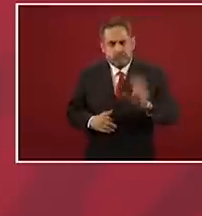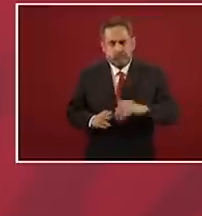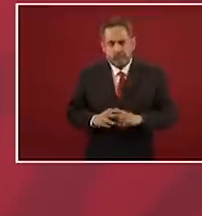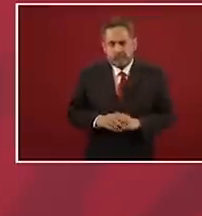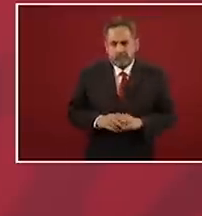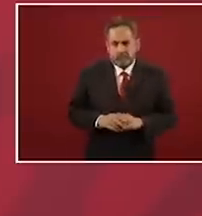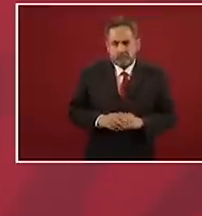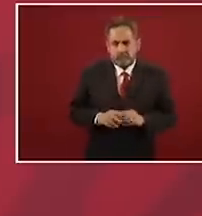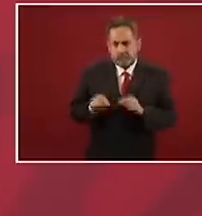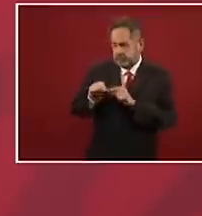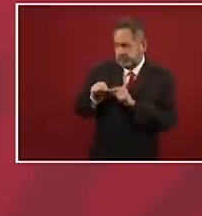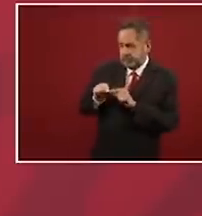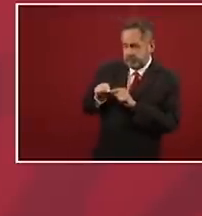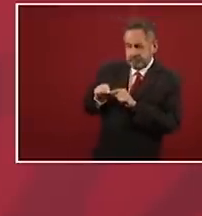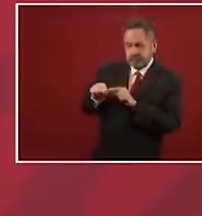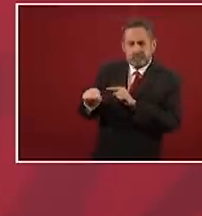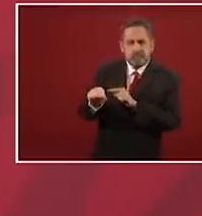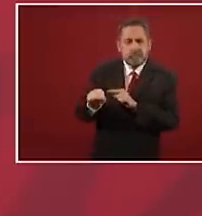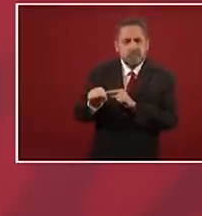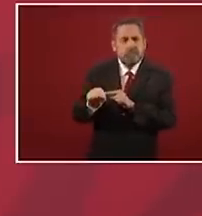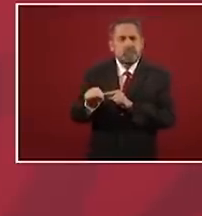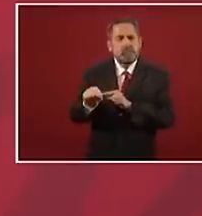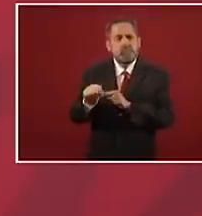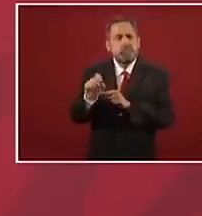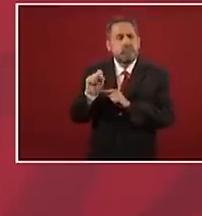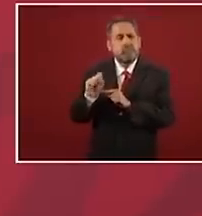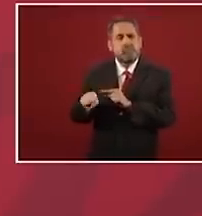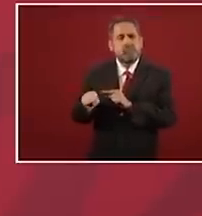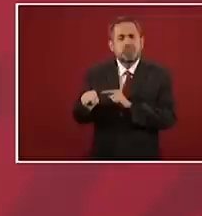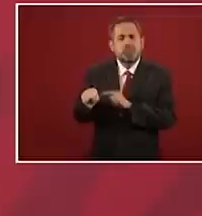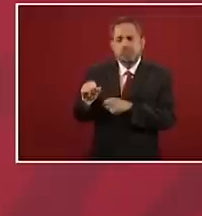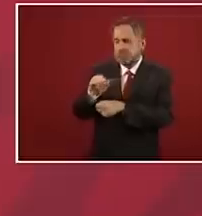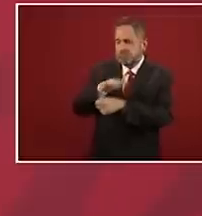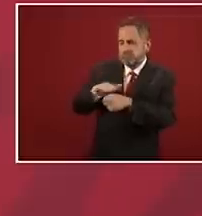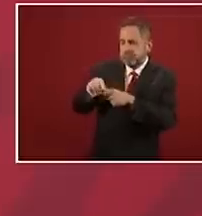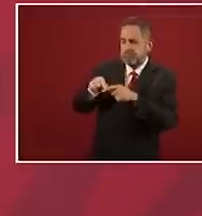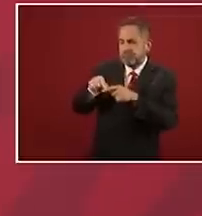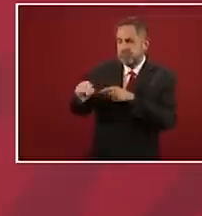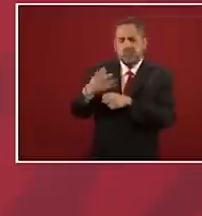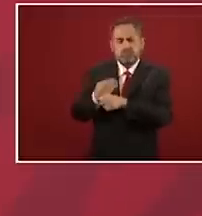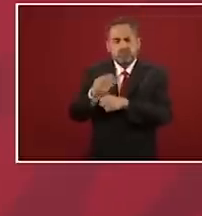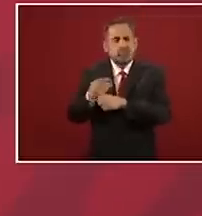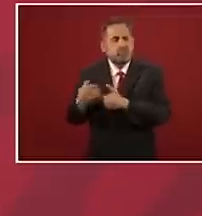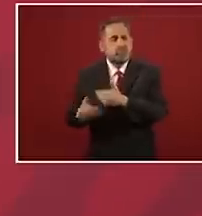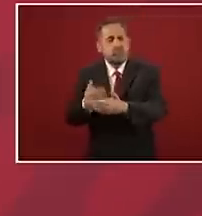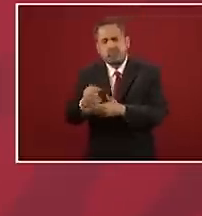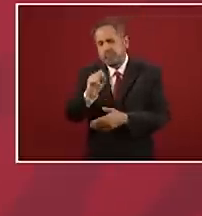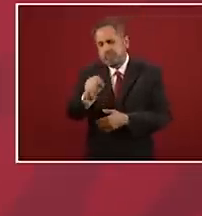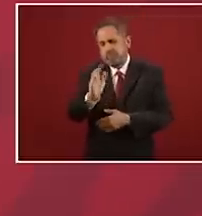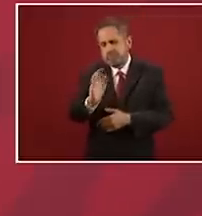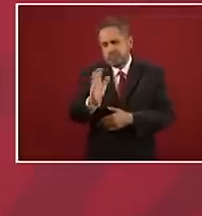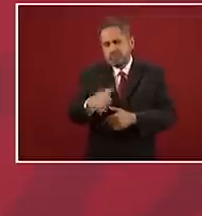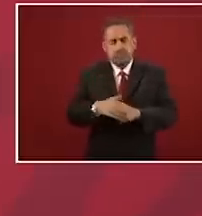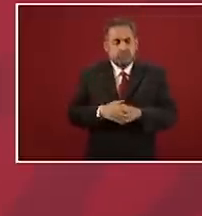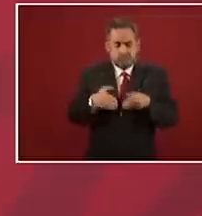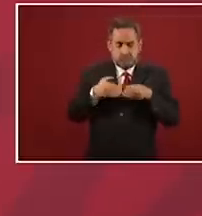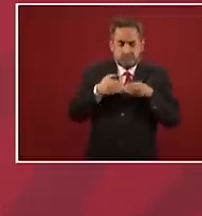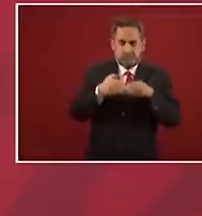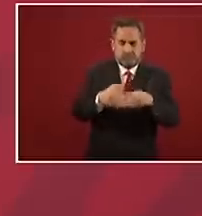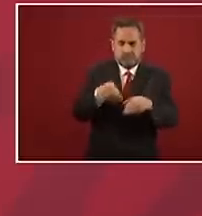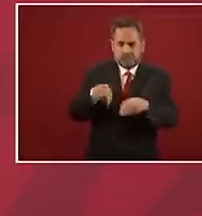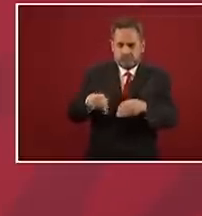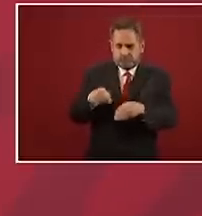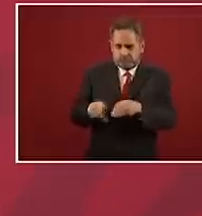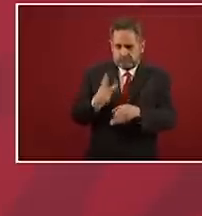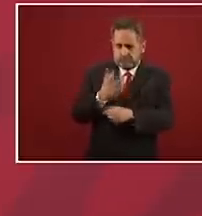sí terminamos, no tenemos problema. Ya se comenzó la ampliación de los puertos. En el